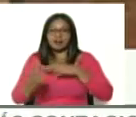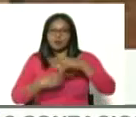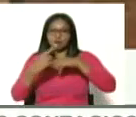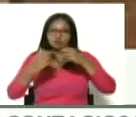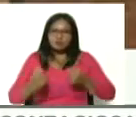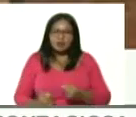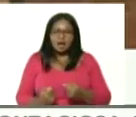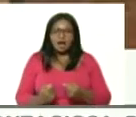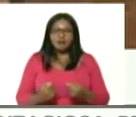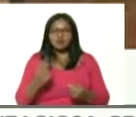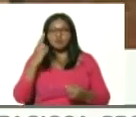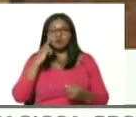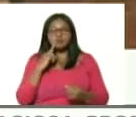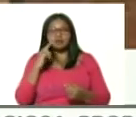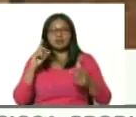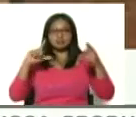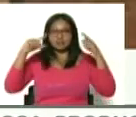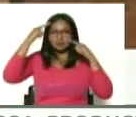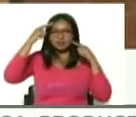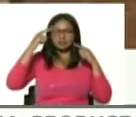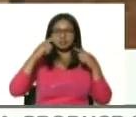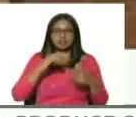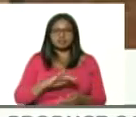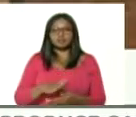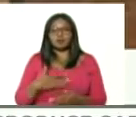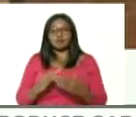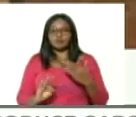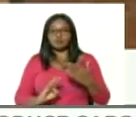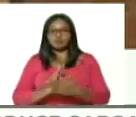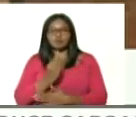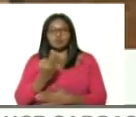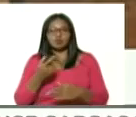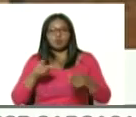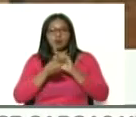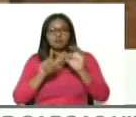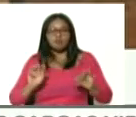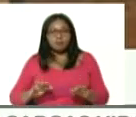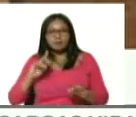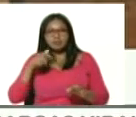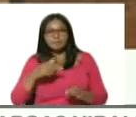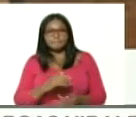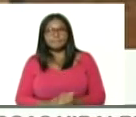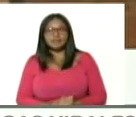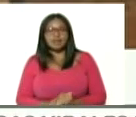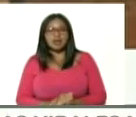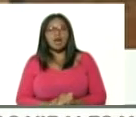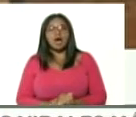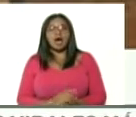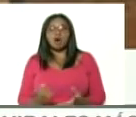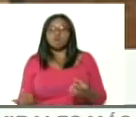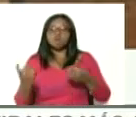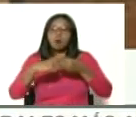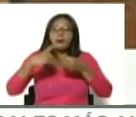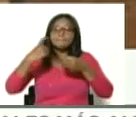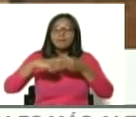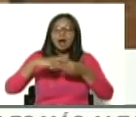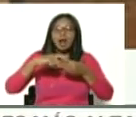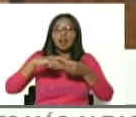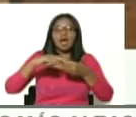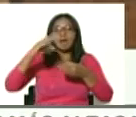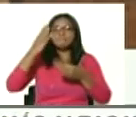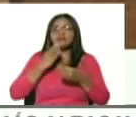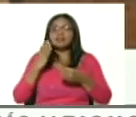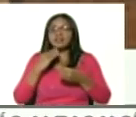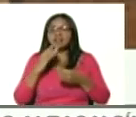revolucionario, bolivariano y chavista se pone en funcionamiento para combinar la experiencia, el proyecto con la